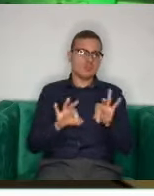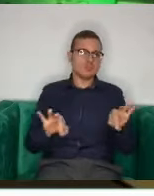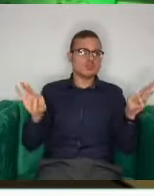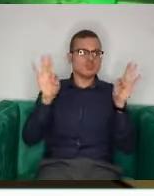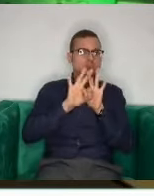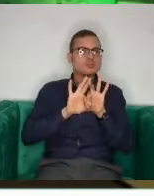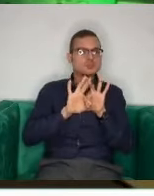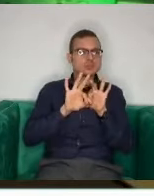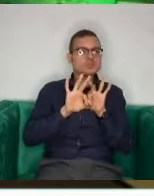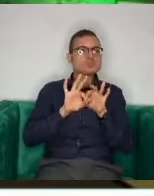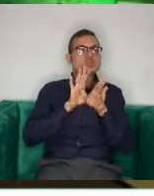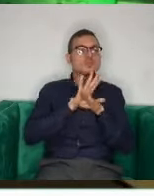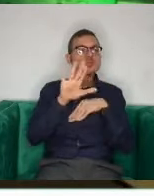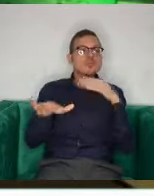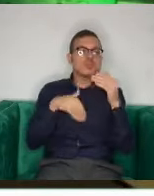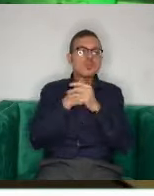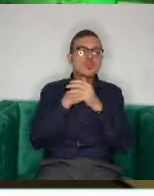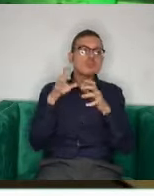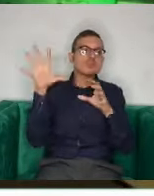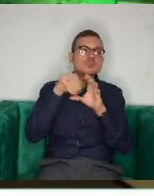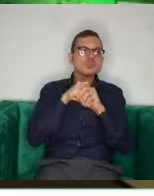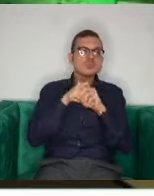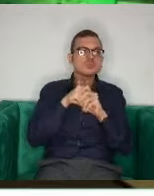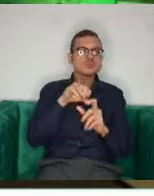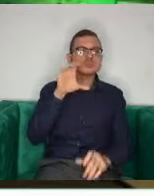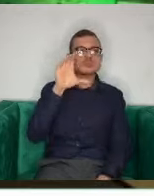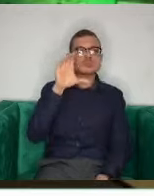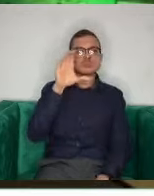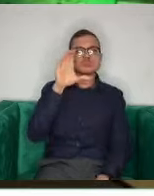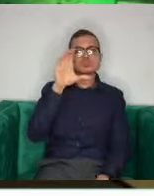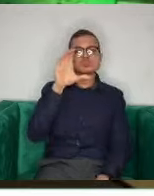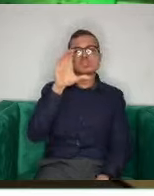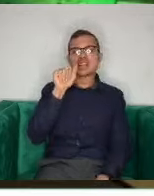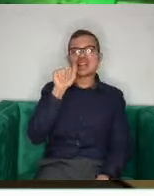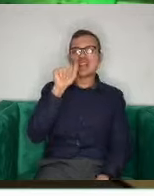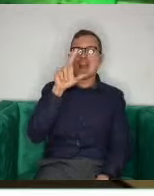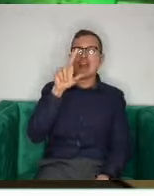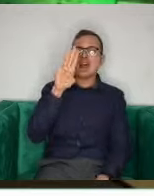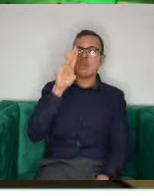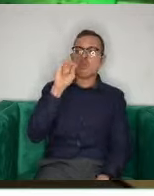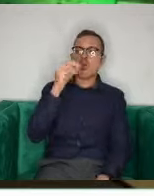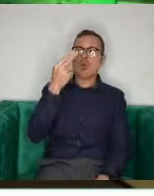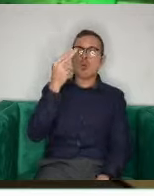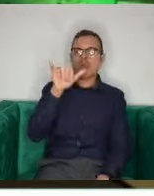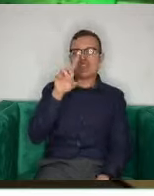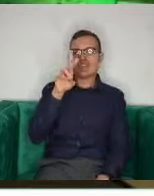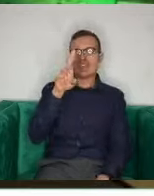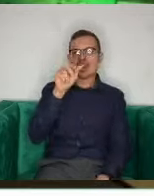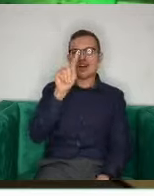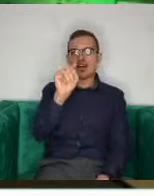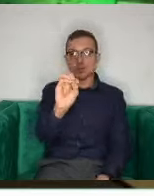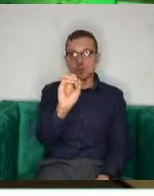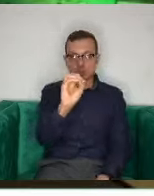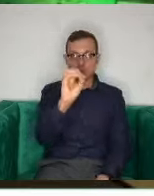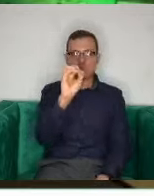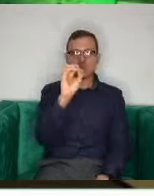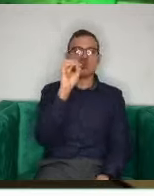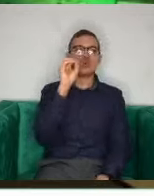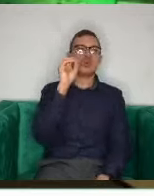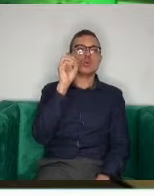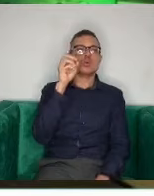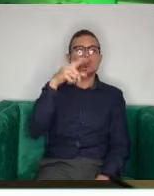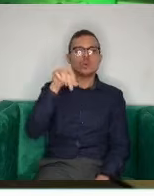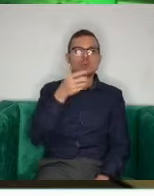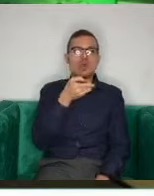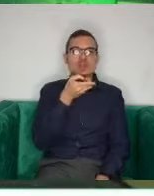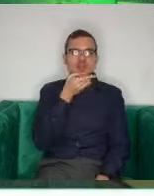los componentes. Carbohidratos, muchos pacientes siempre me dicen que el desayuno es lo más fuerte en el día